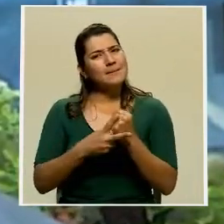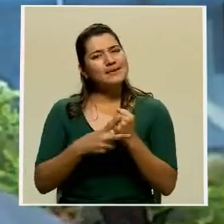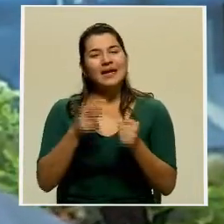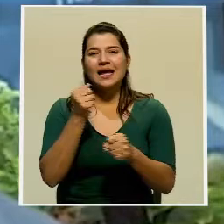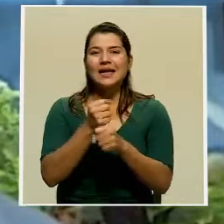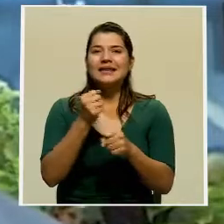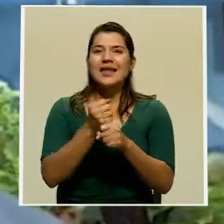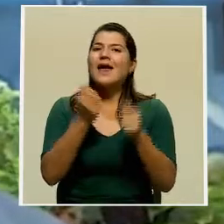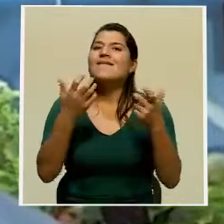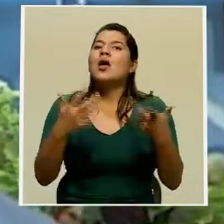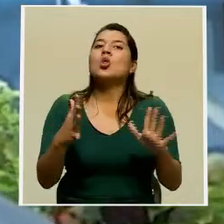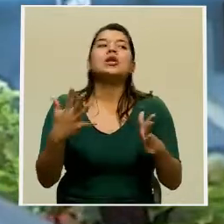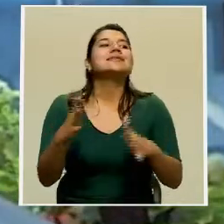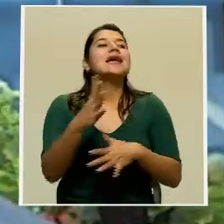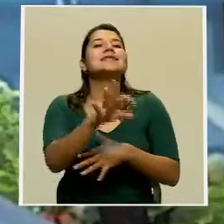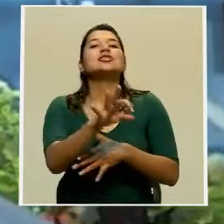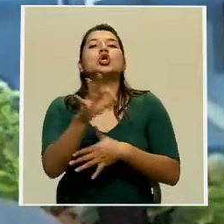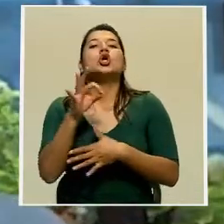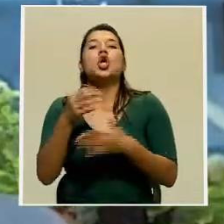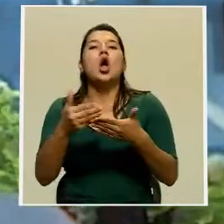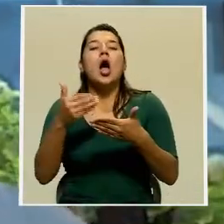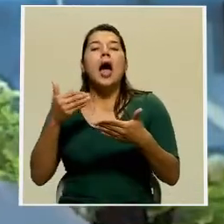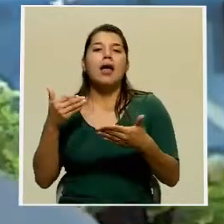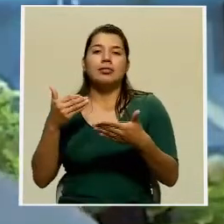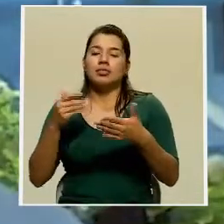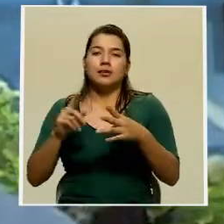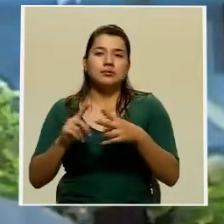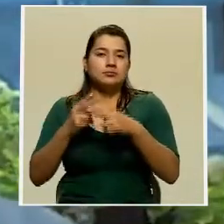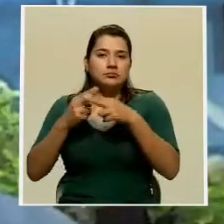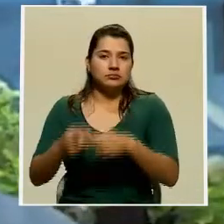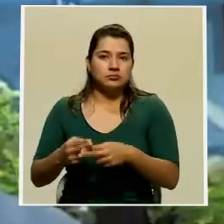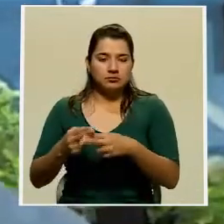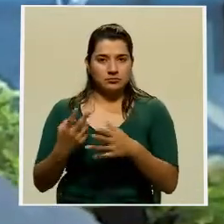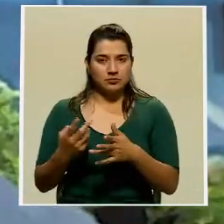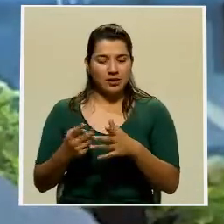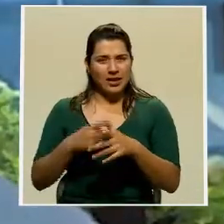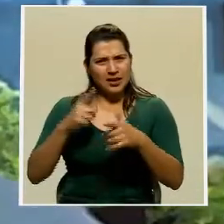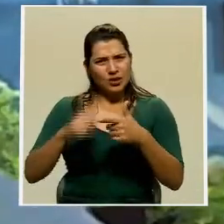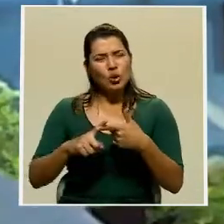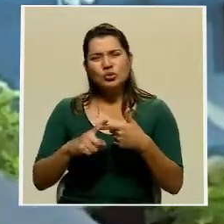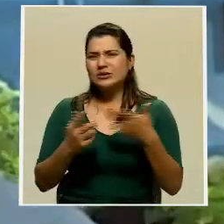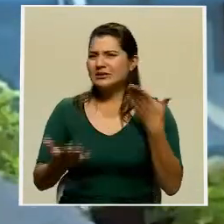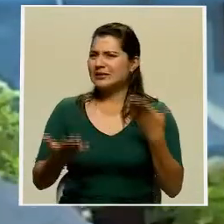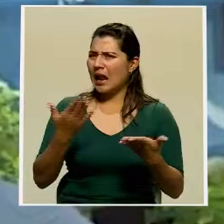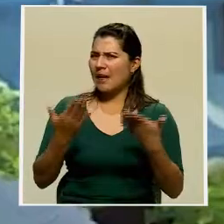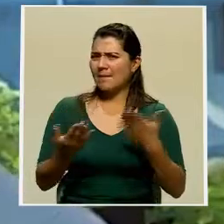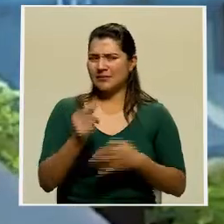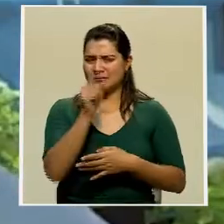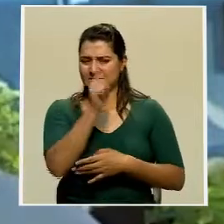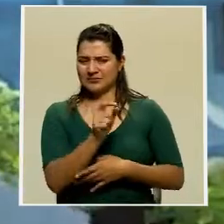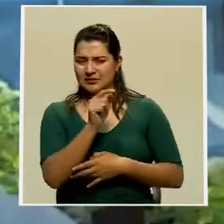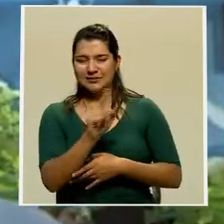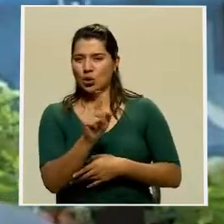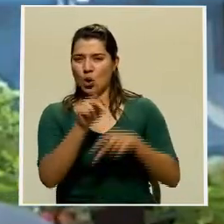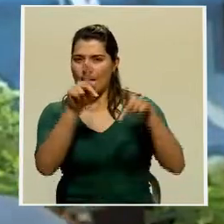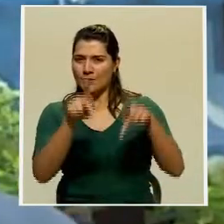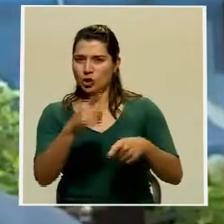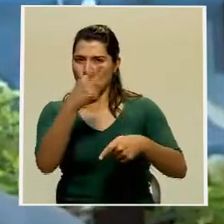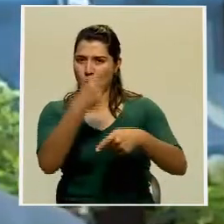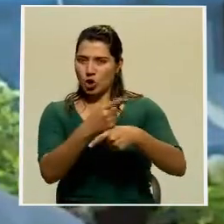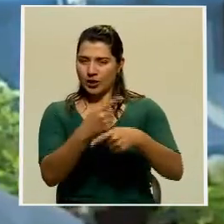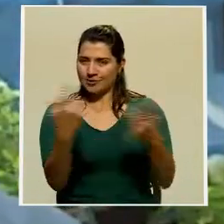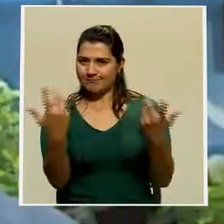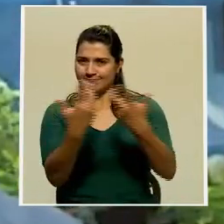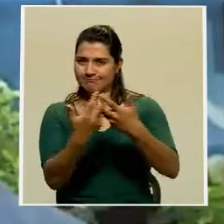está preelegido, ¿verdad? Y que muy posiblemente no es el funcionario idóneo para ese puesto,